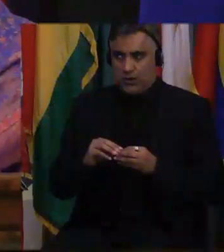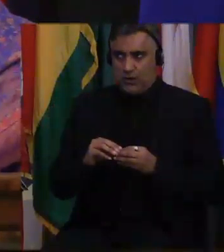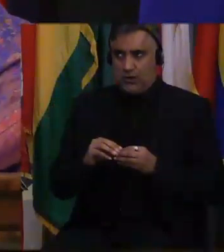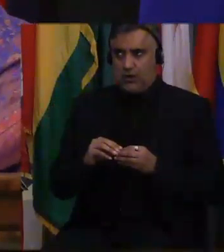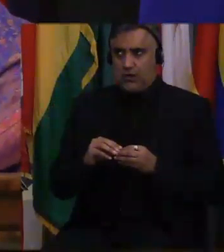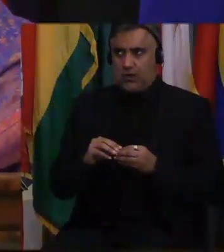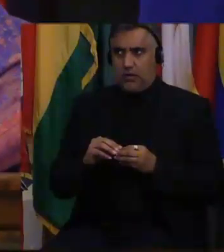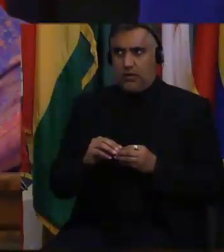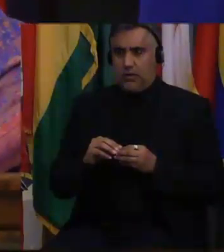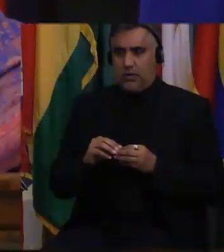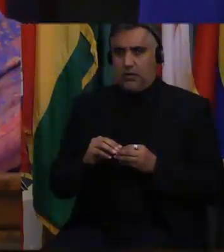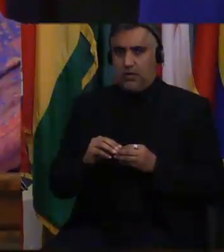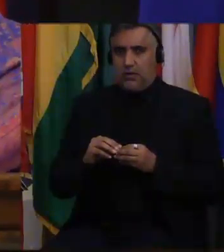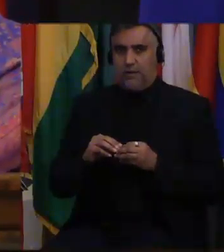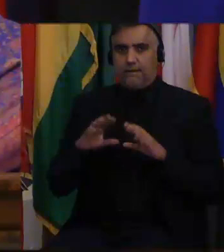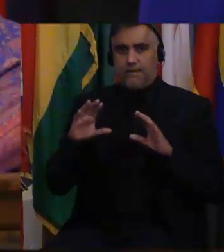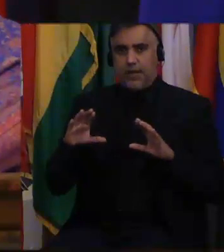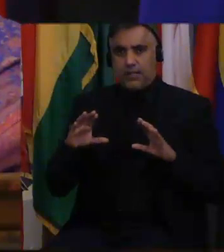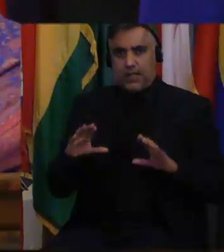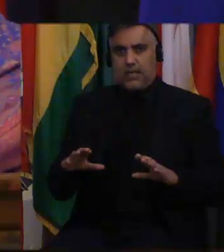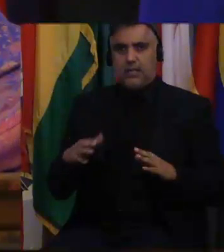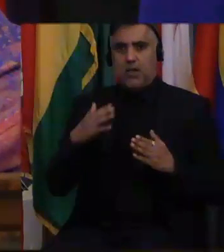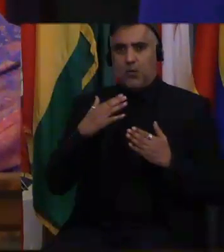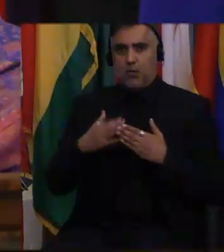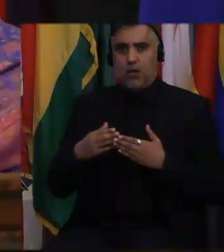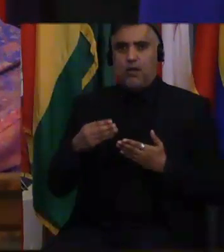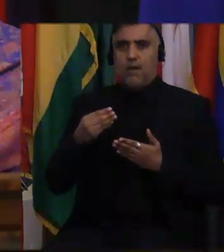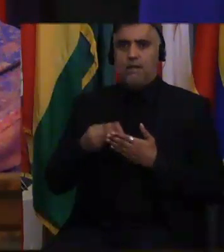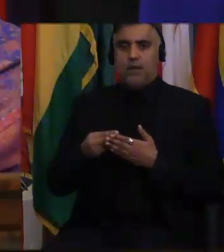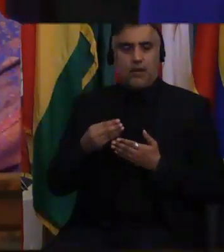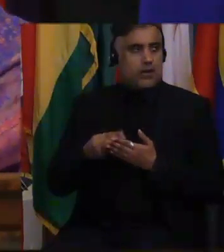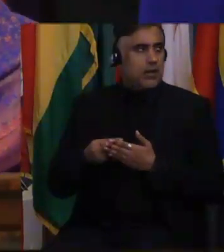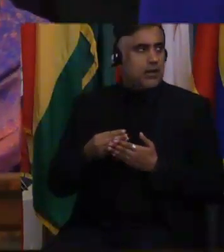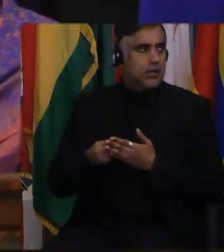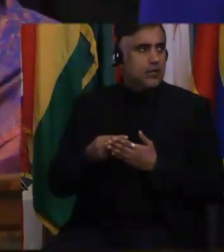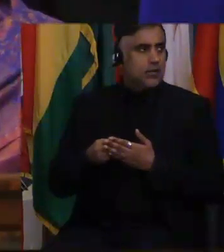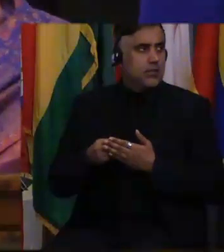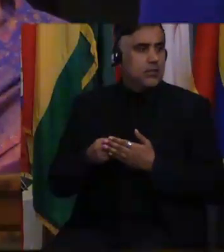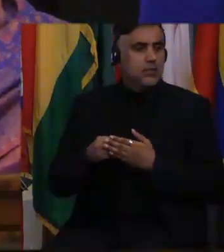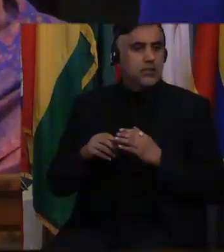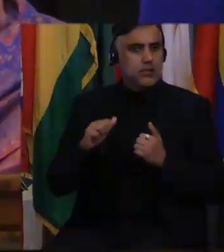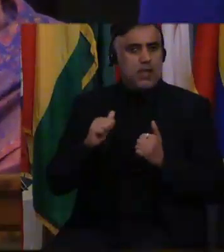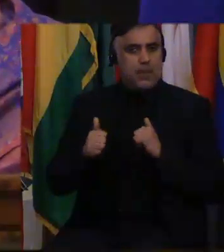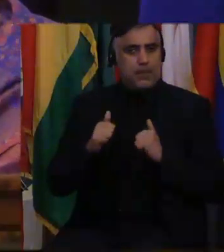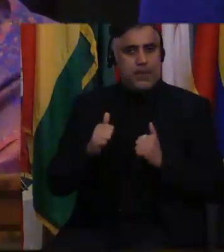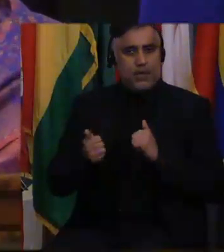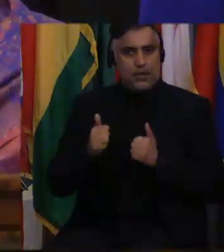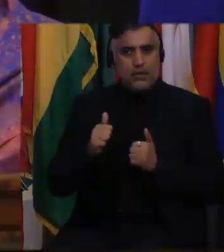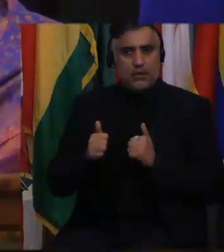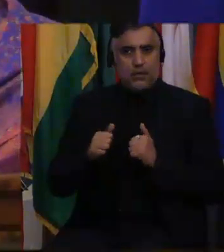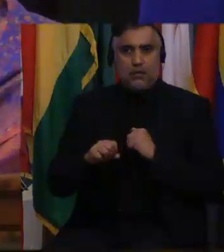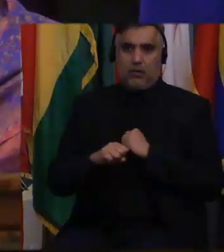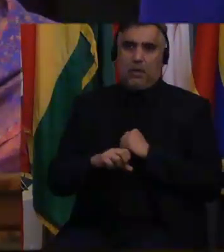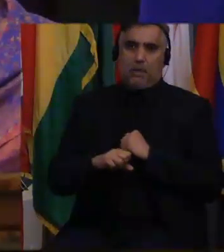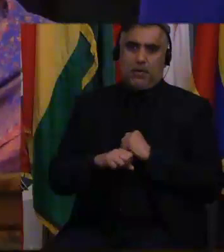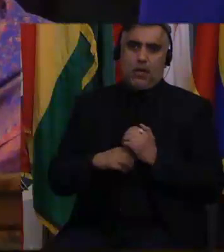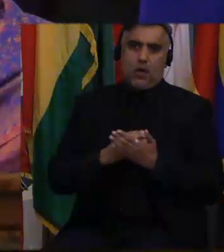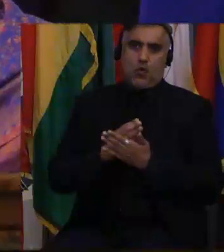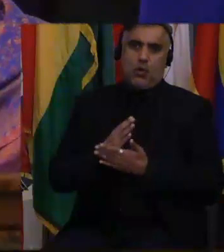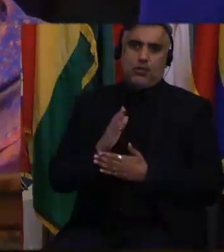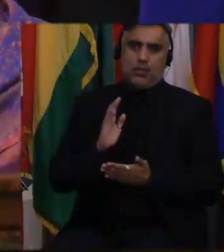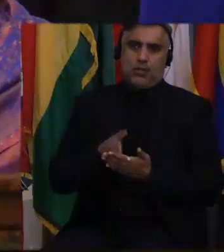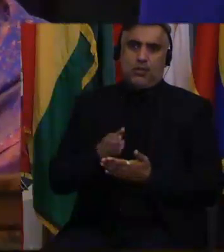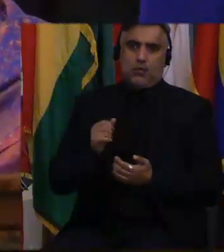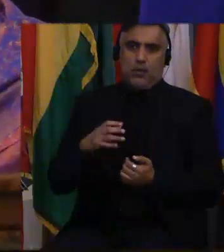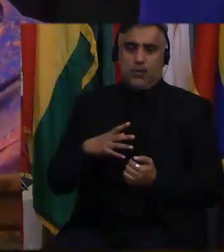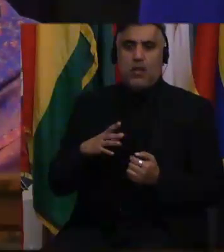fantástico, muy bien financiado, contra los derechos de las mujeres. Y son todos los derechos, no es un derecho, son